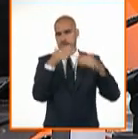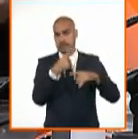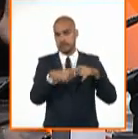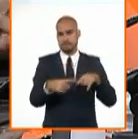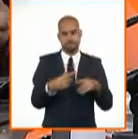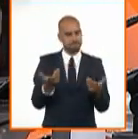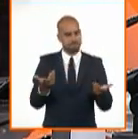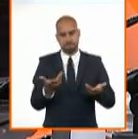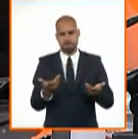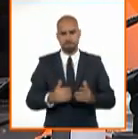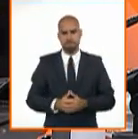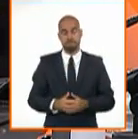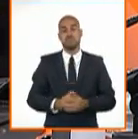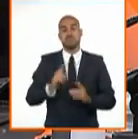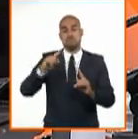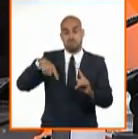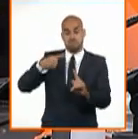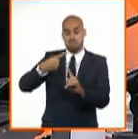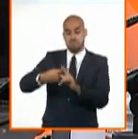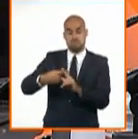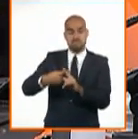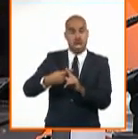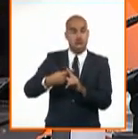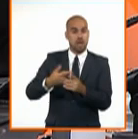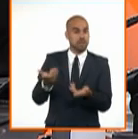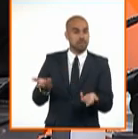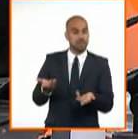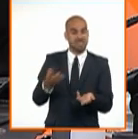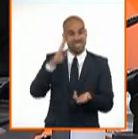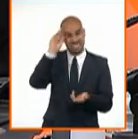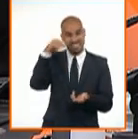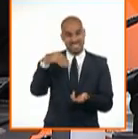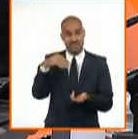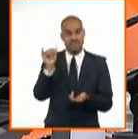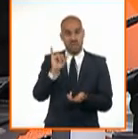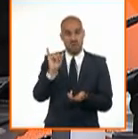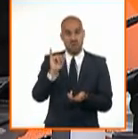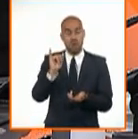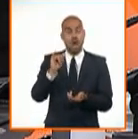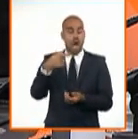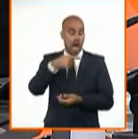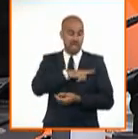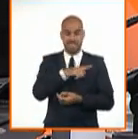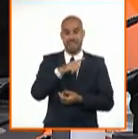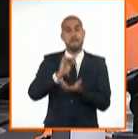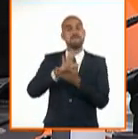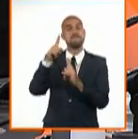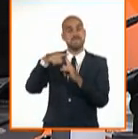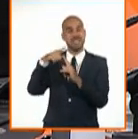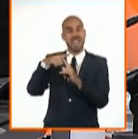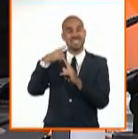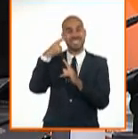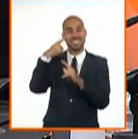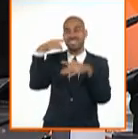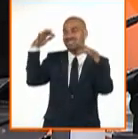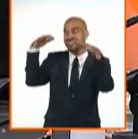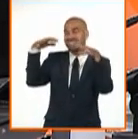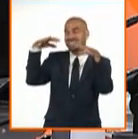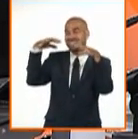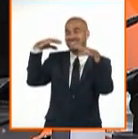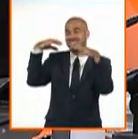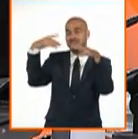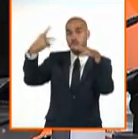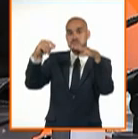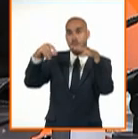en medio de la situación pues pasan accidentes como el de ayer el rayo que cayó en la principal termoeléctrica del